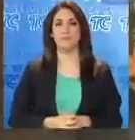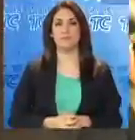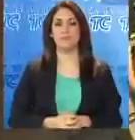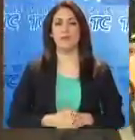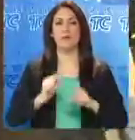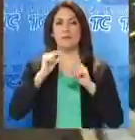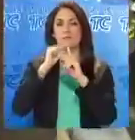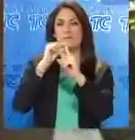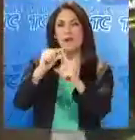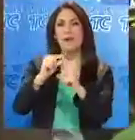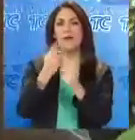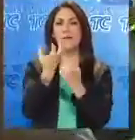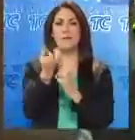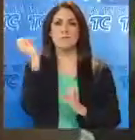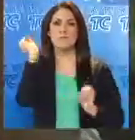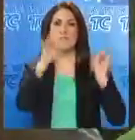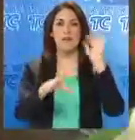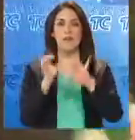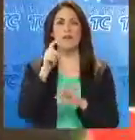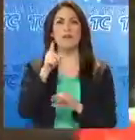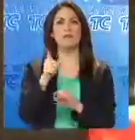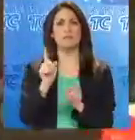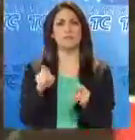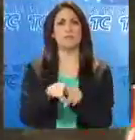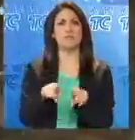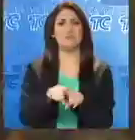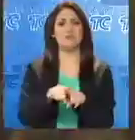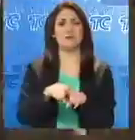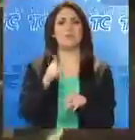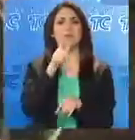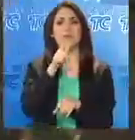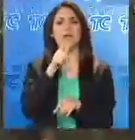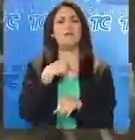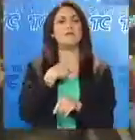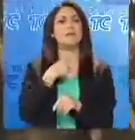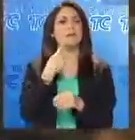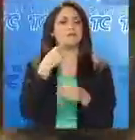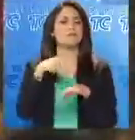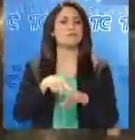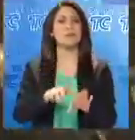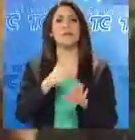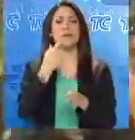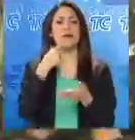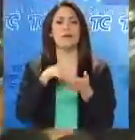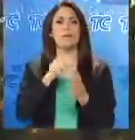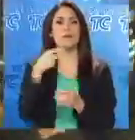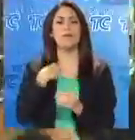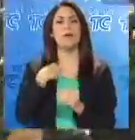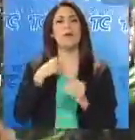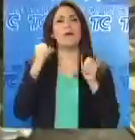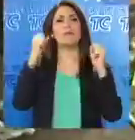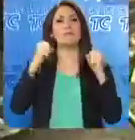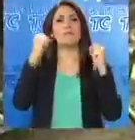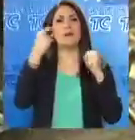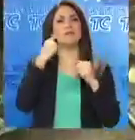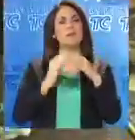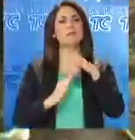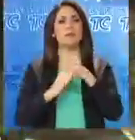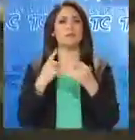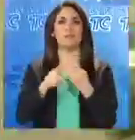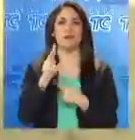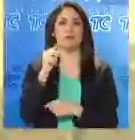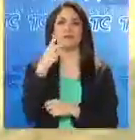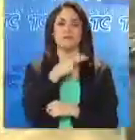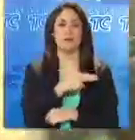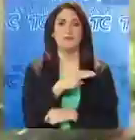Insultos, palazos y pedradas no se hicieron esperar por parte de quienes supuestamente protestaban pacíficamente. En una acción